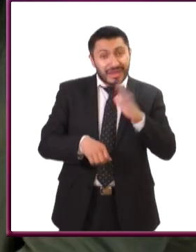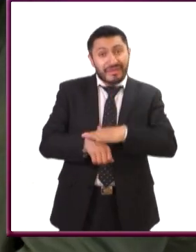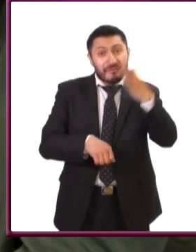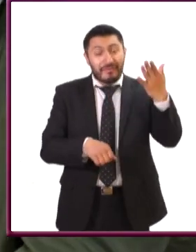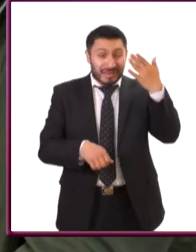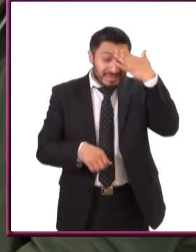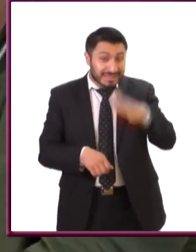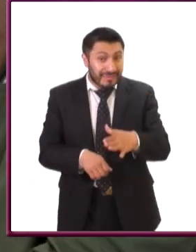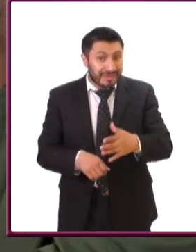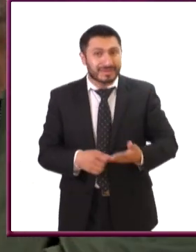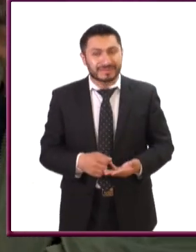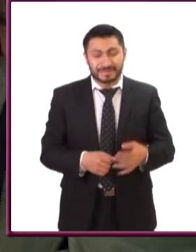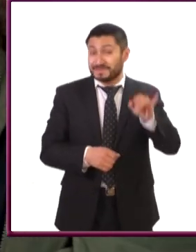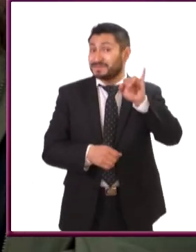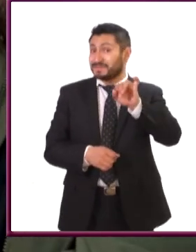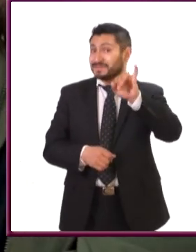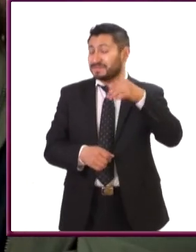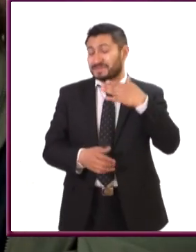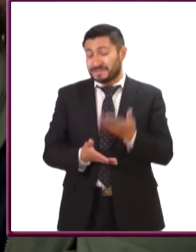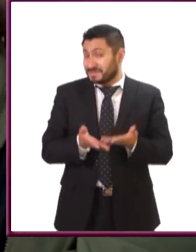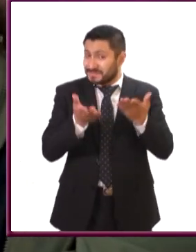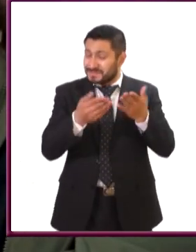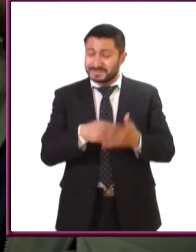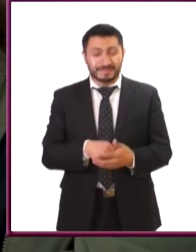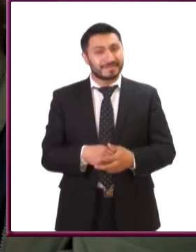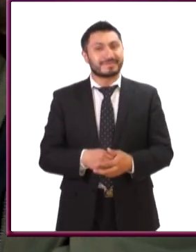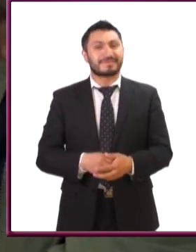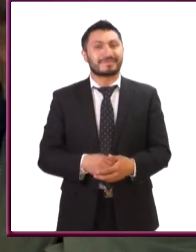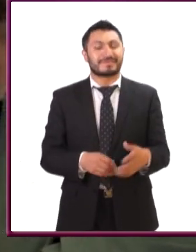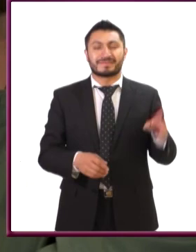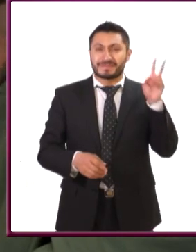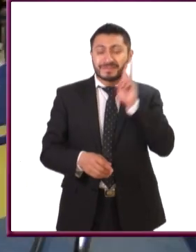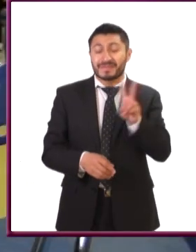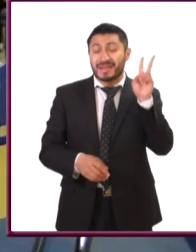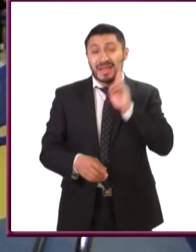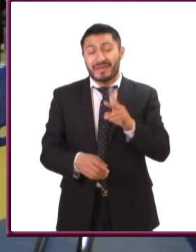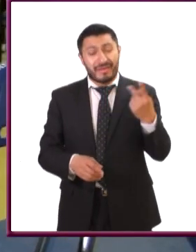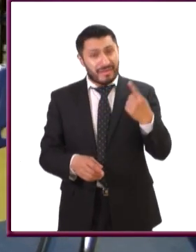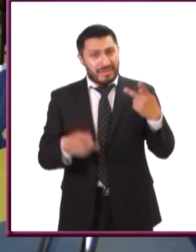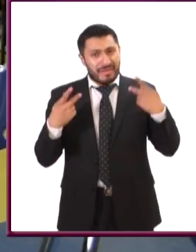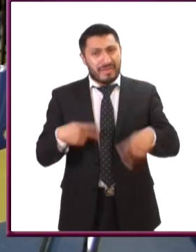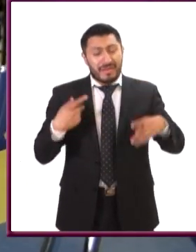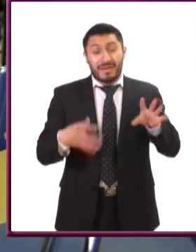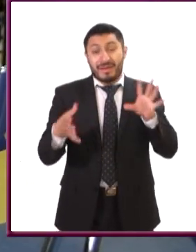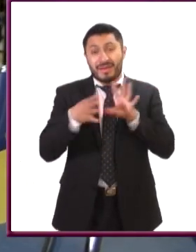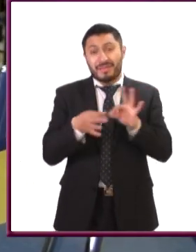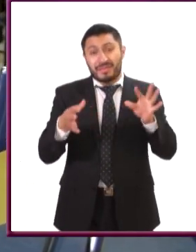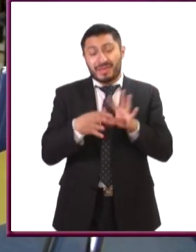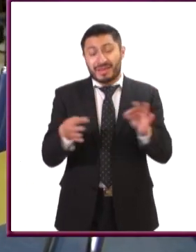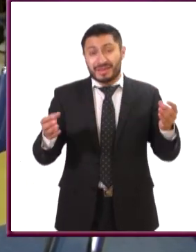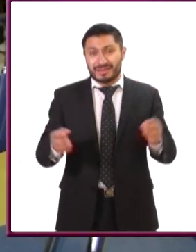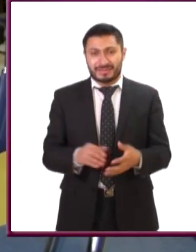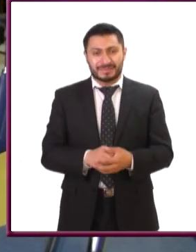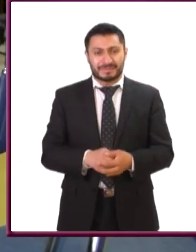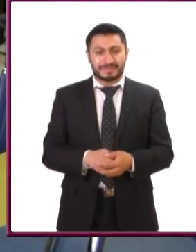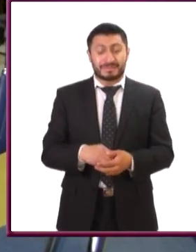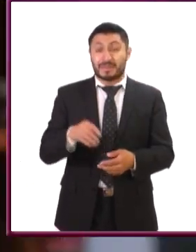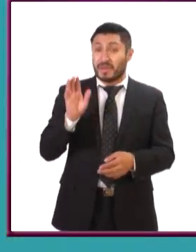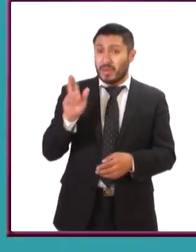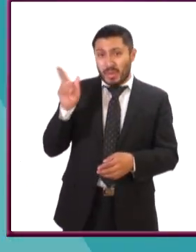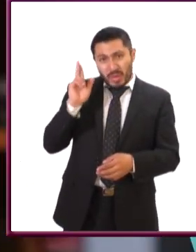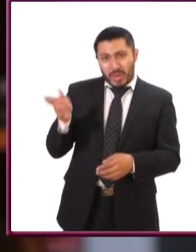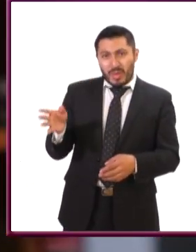tus ideas, ¿te gustaría saber más acerca del vacío? Sí, por supuesto. Venga. Bueno, pues vamos con alguien que nos va a contar más sobre el